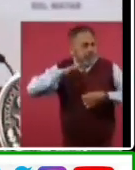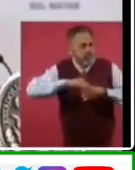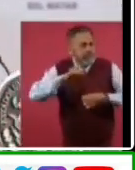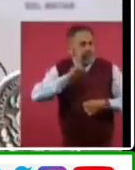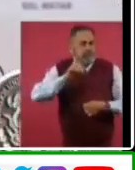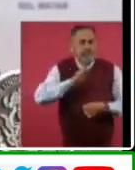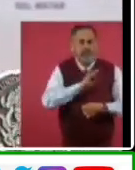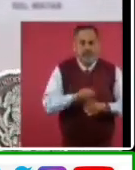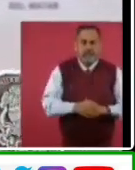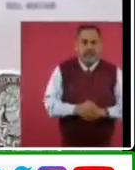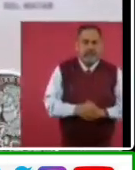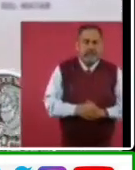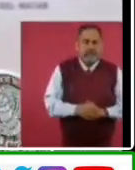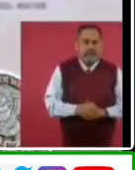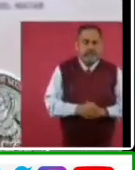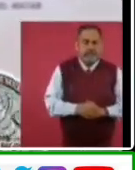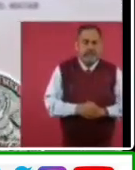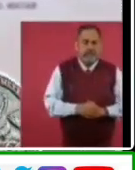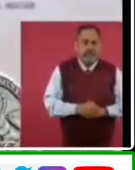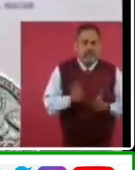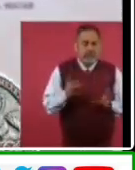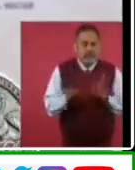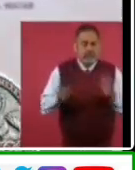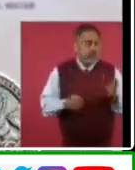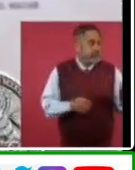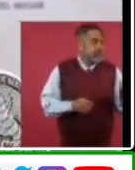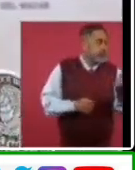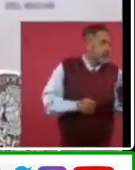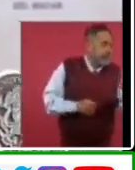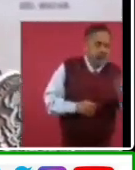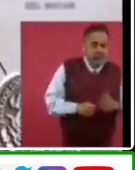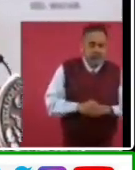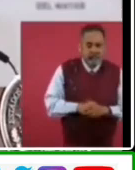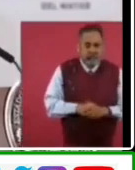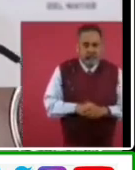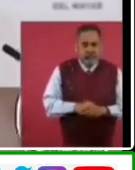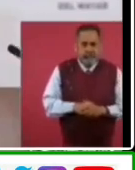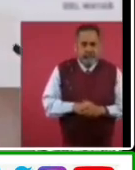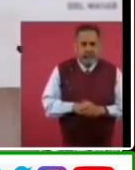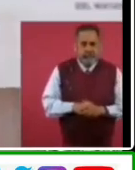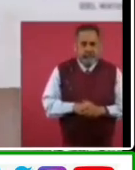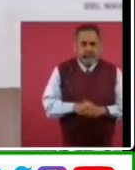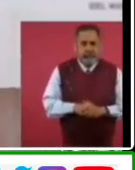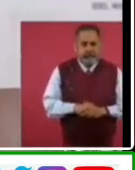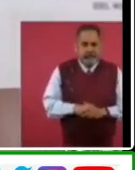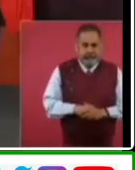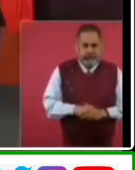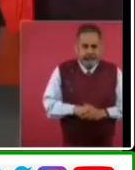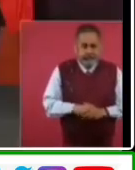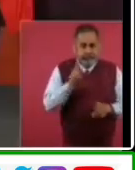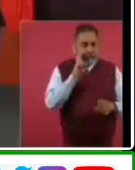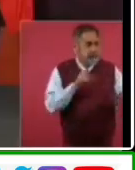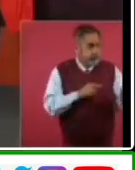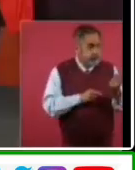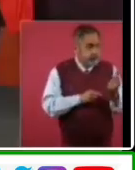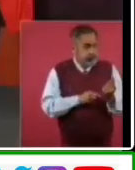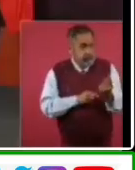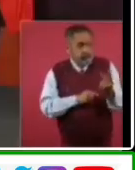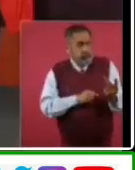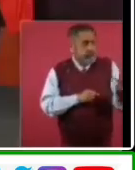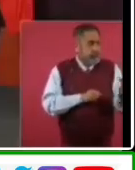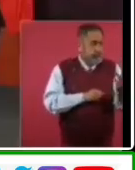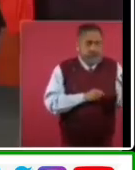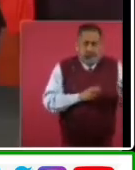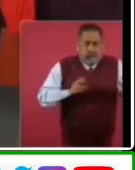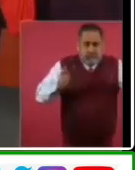postularse para dicha elección. Amigos y amigas, ahora sí vamos a escuchar a Ciro Gómez Leiva y al